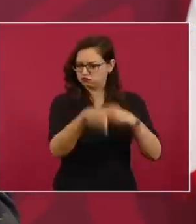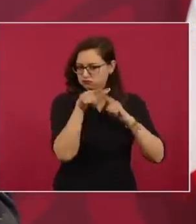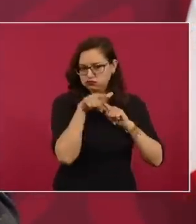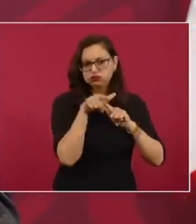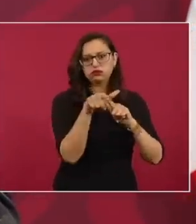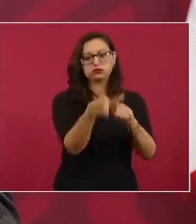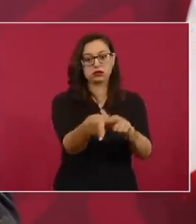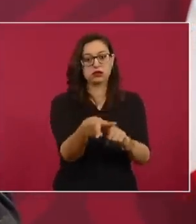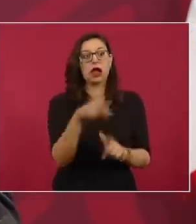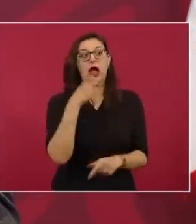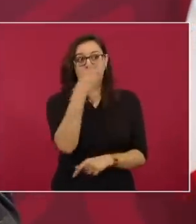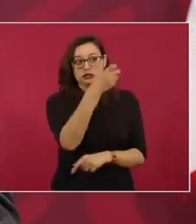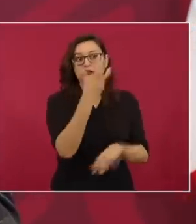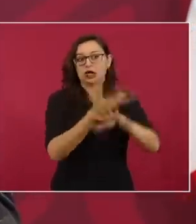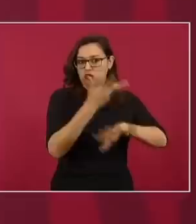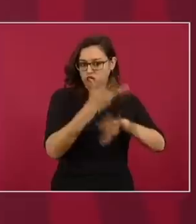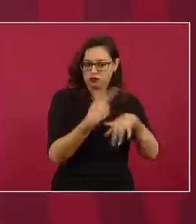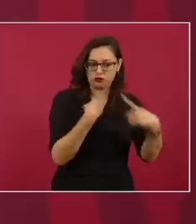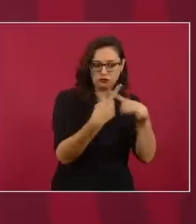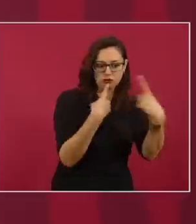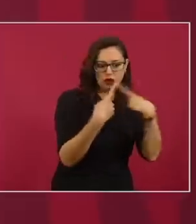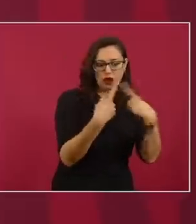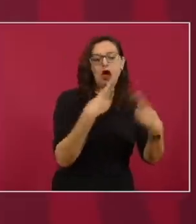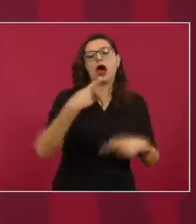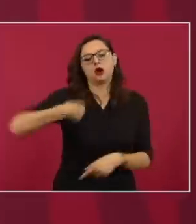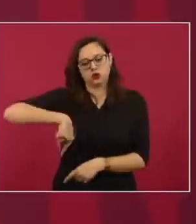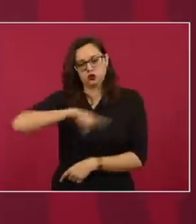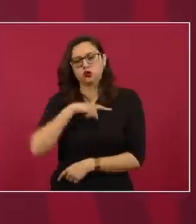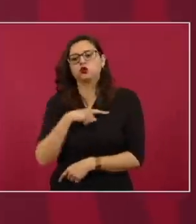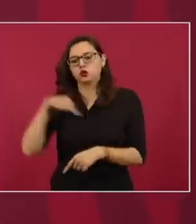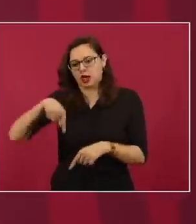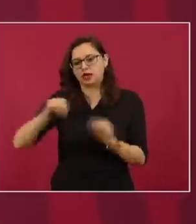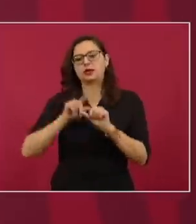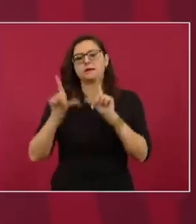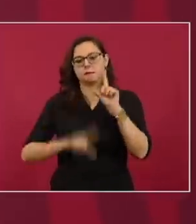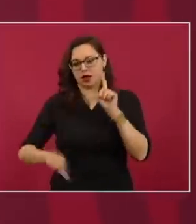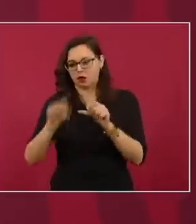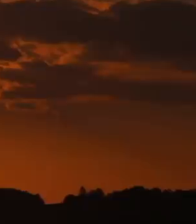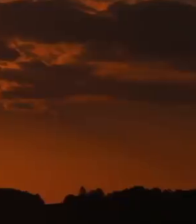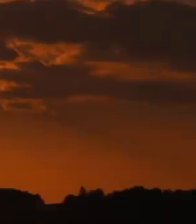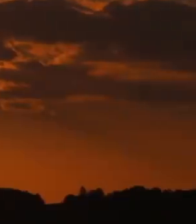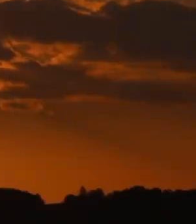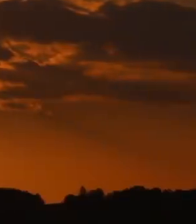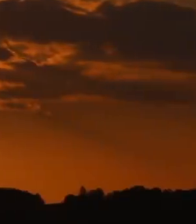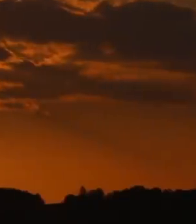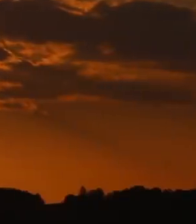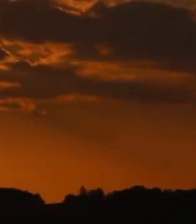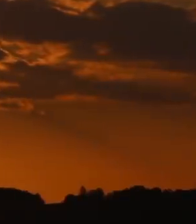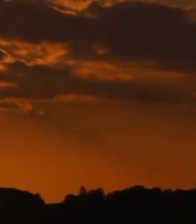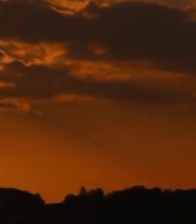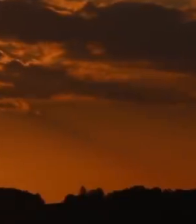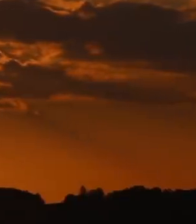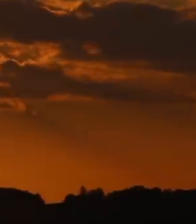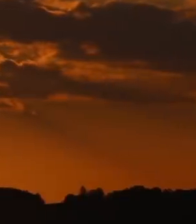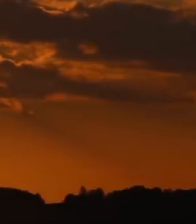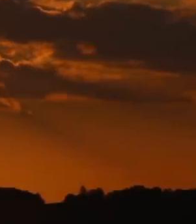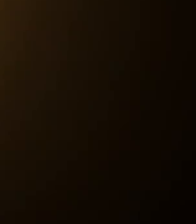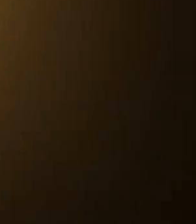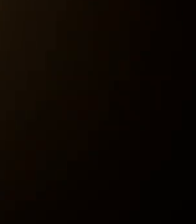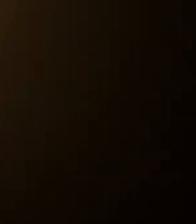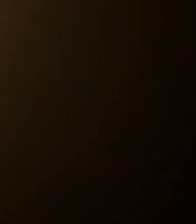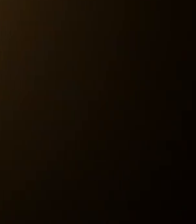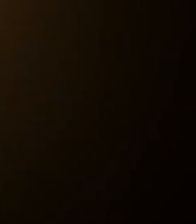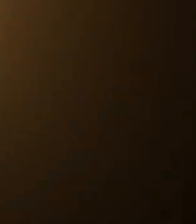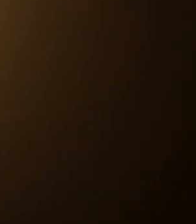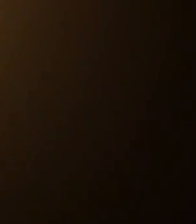Obrador, dio a conocer que se está llevando a cabo una gran revisión a fin de tener certeza en torno